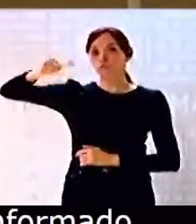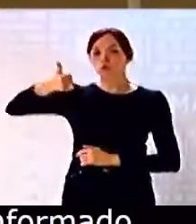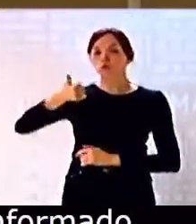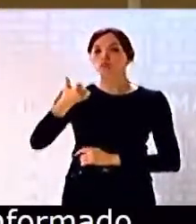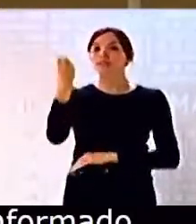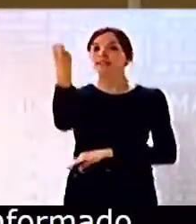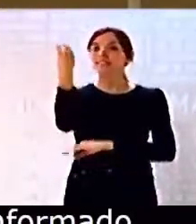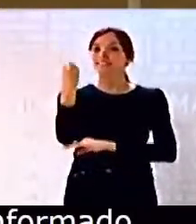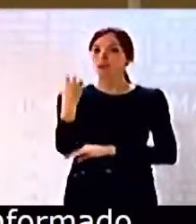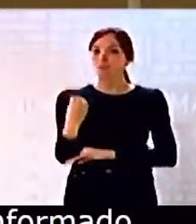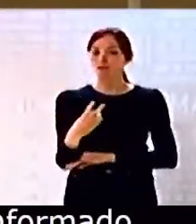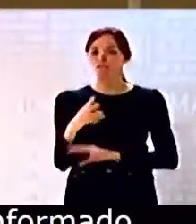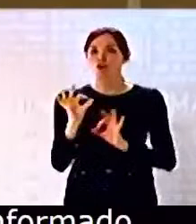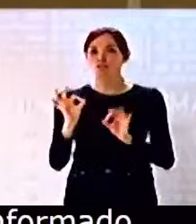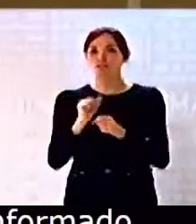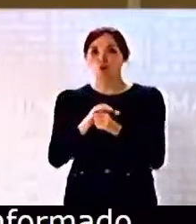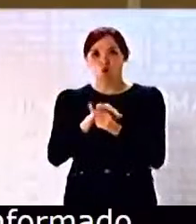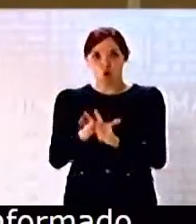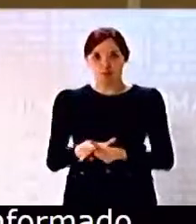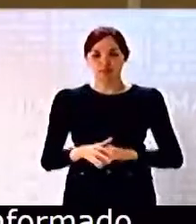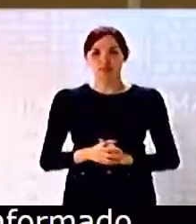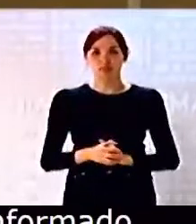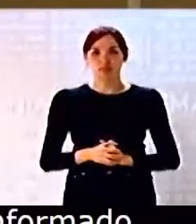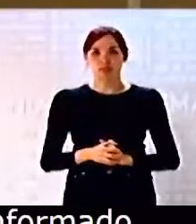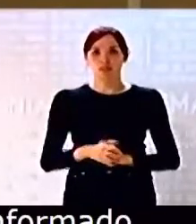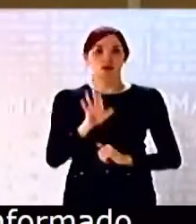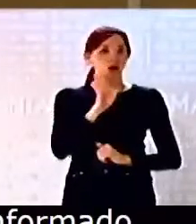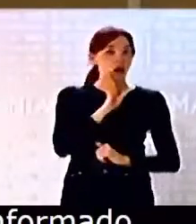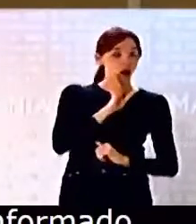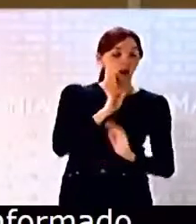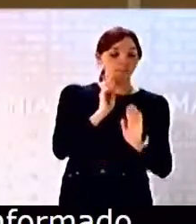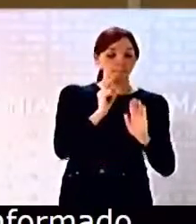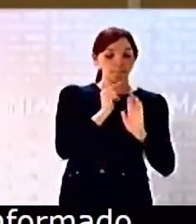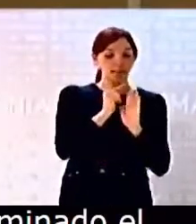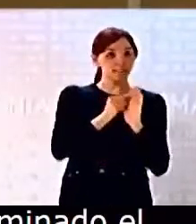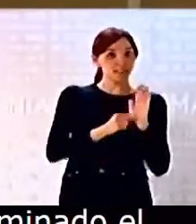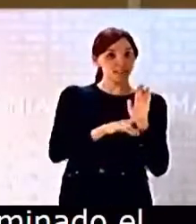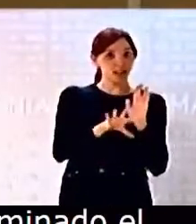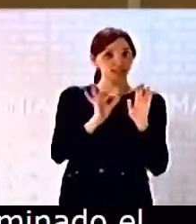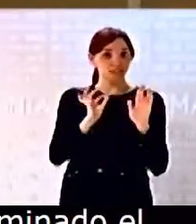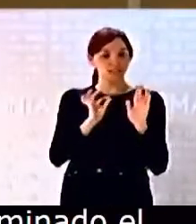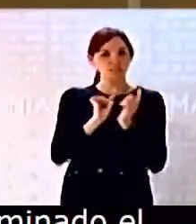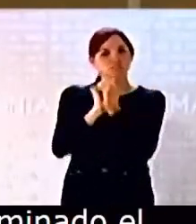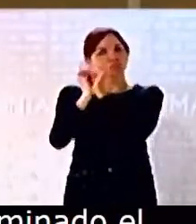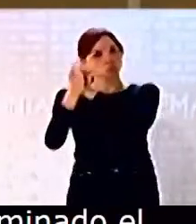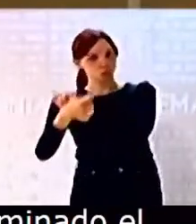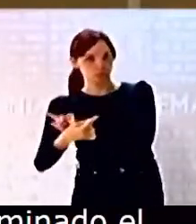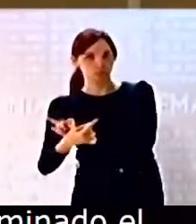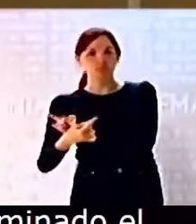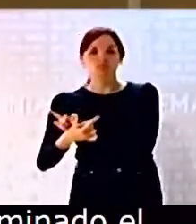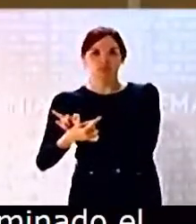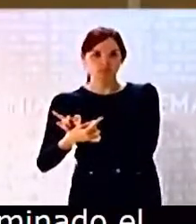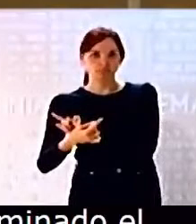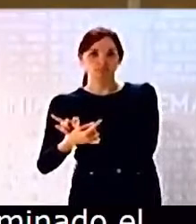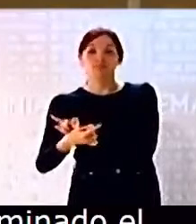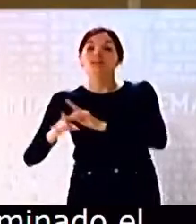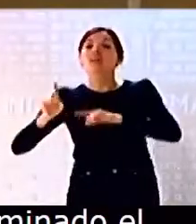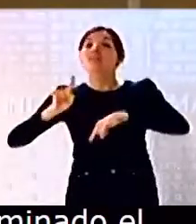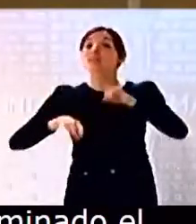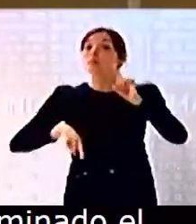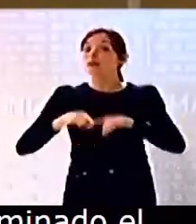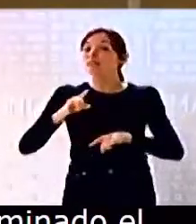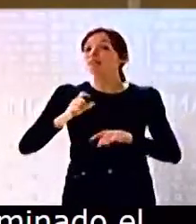semáforo COVID. Es una modificación de las medidas a partir de unas determinadas cifras de